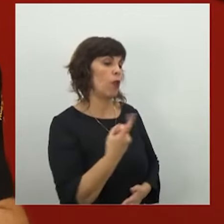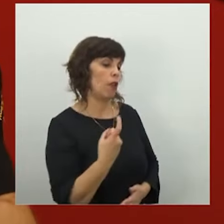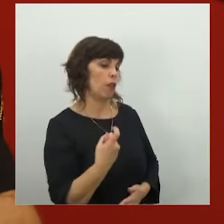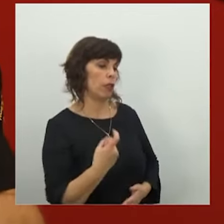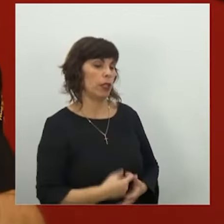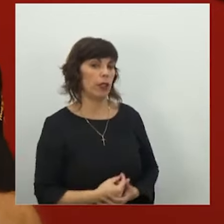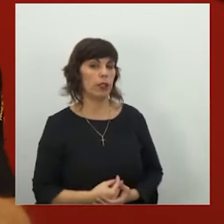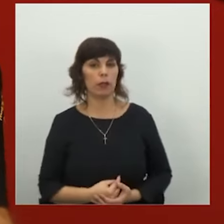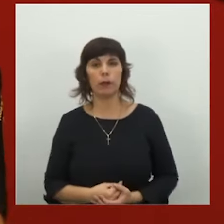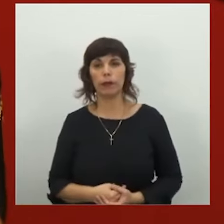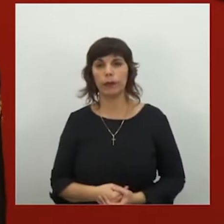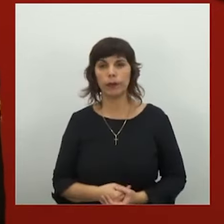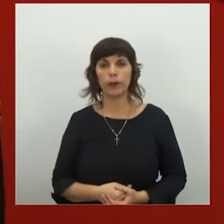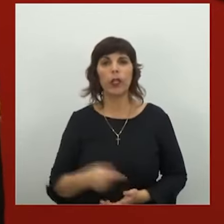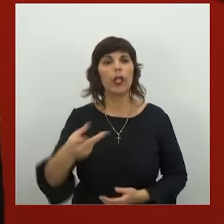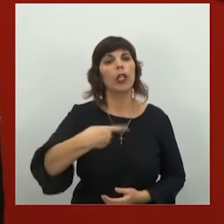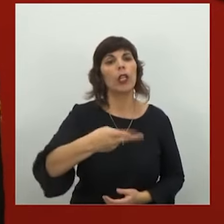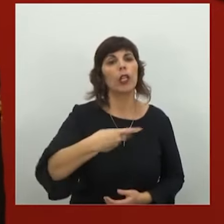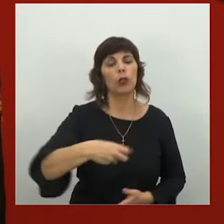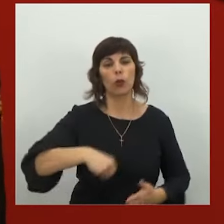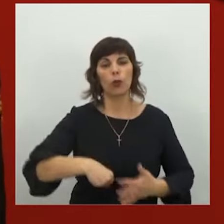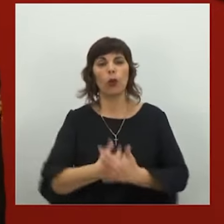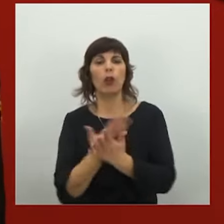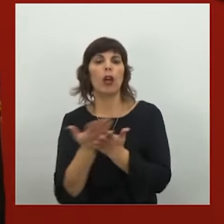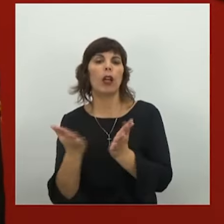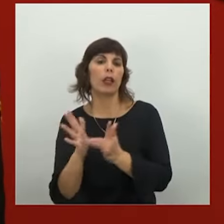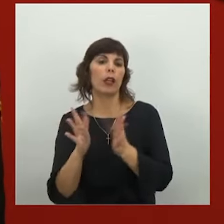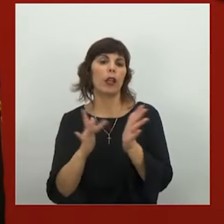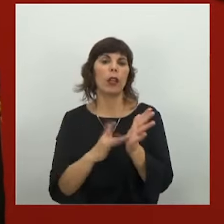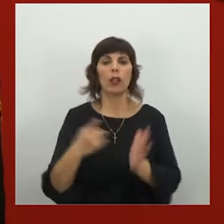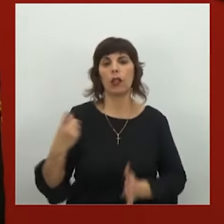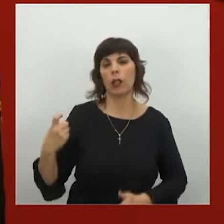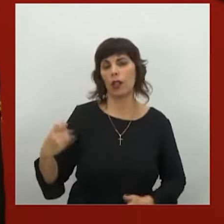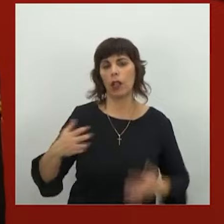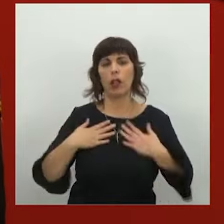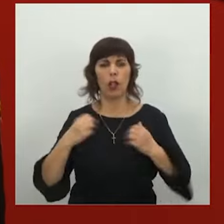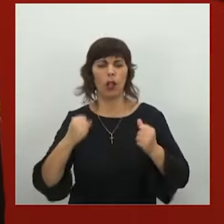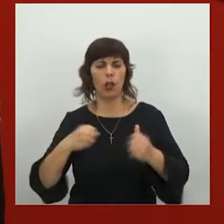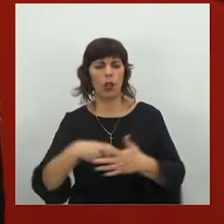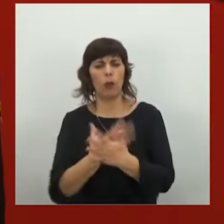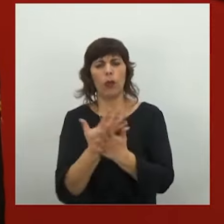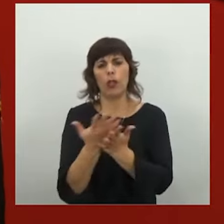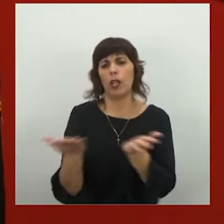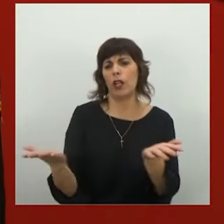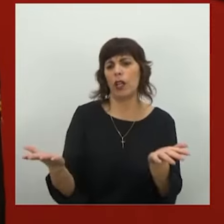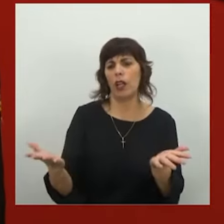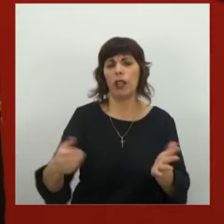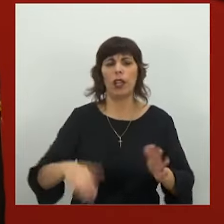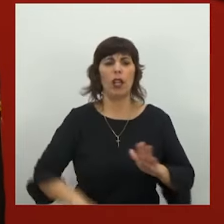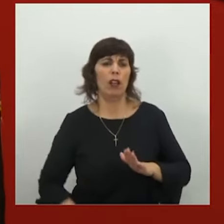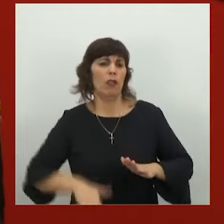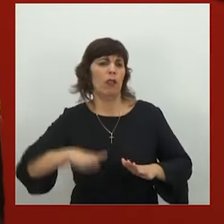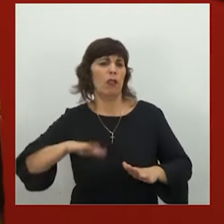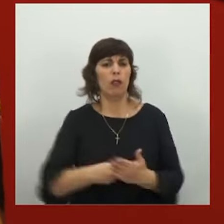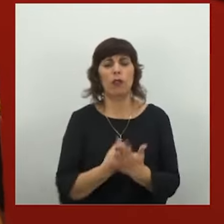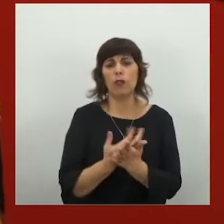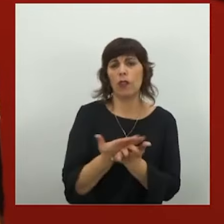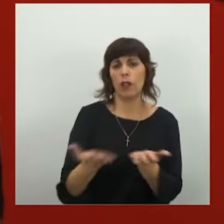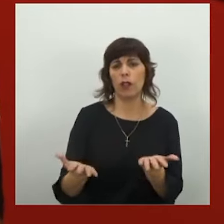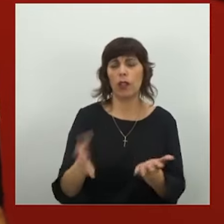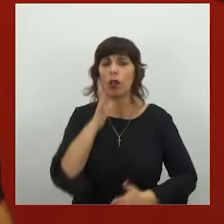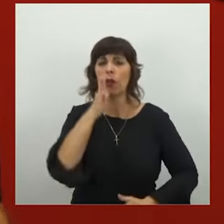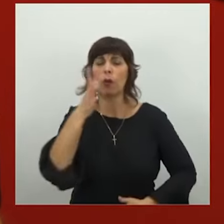oyente, tú y yo necesitamos la gracia de Jesucristo, el poder de la gracia, la llenura de la gracia, porque la gracia de